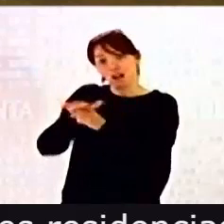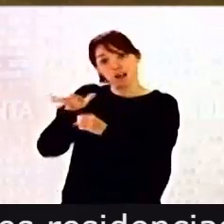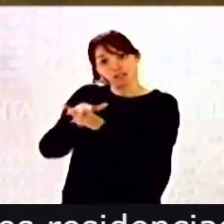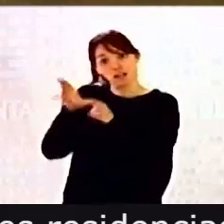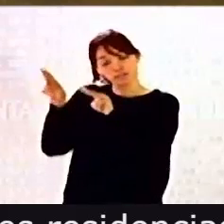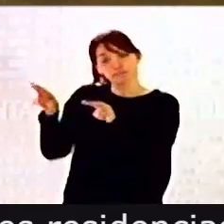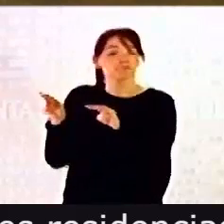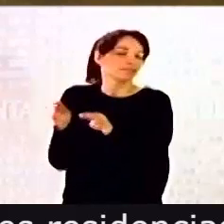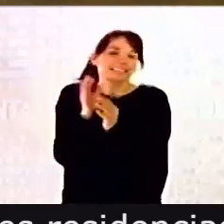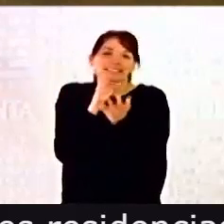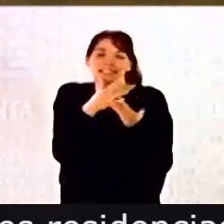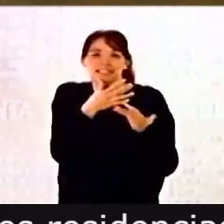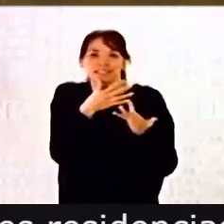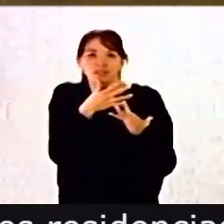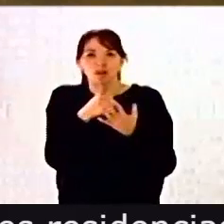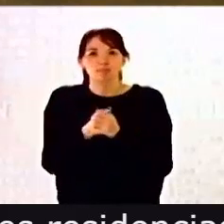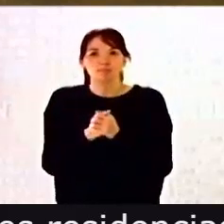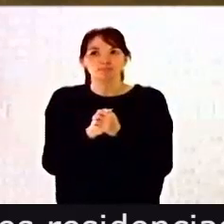estamos